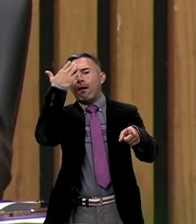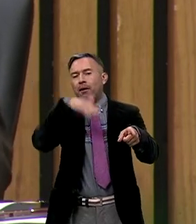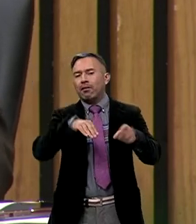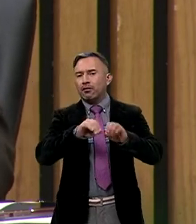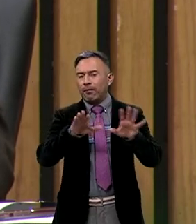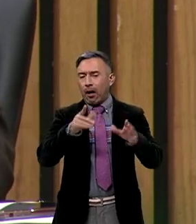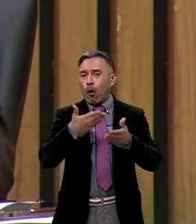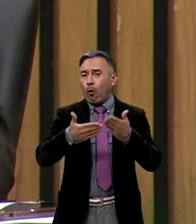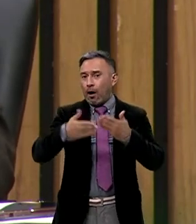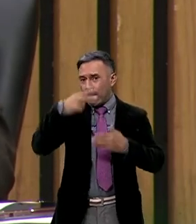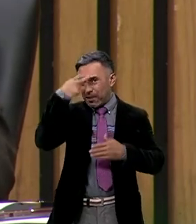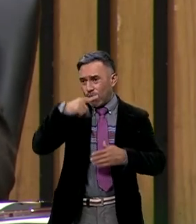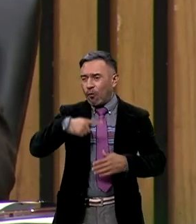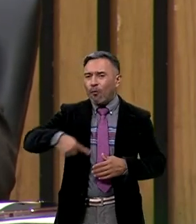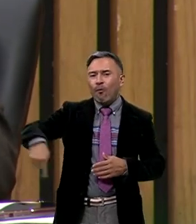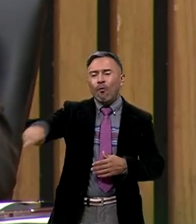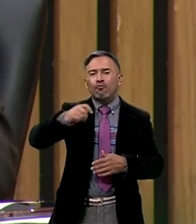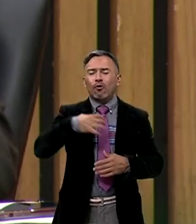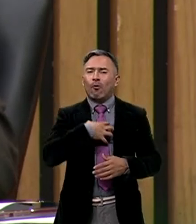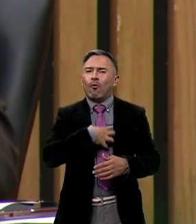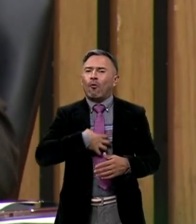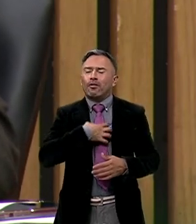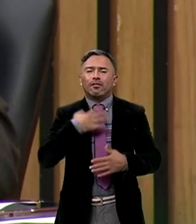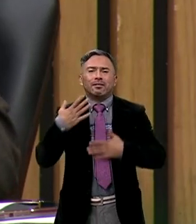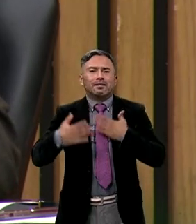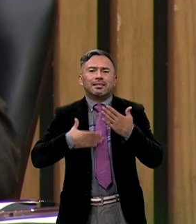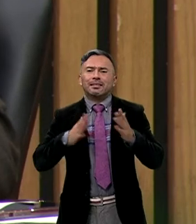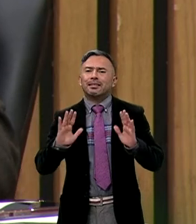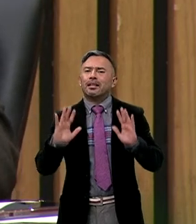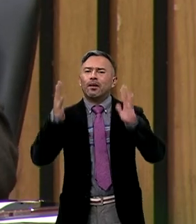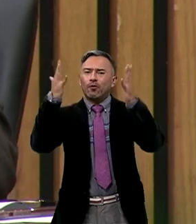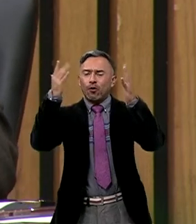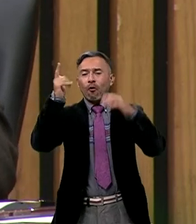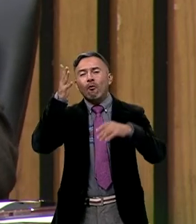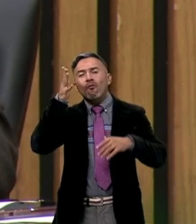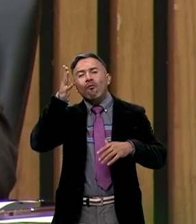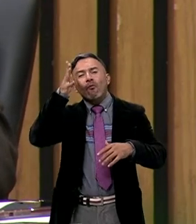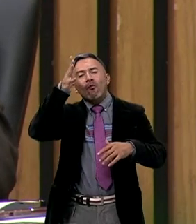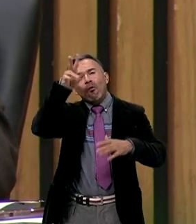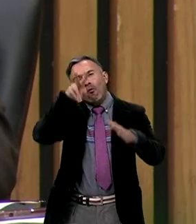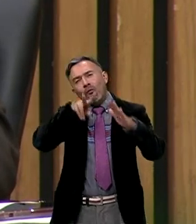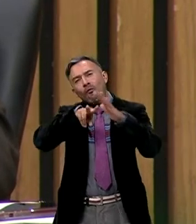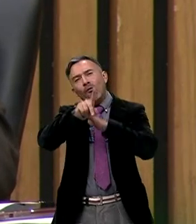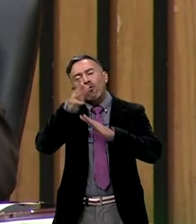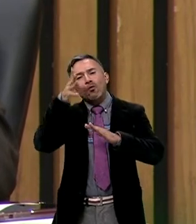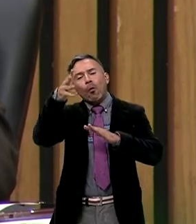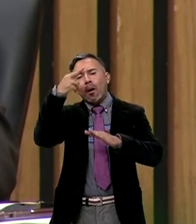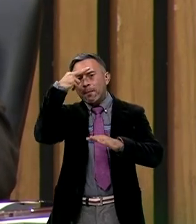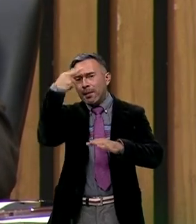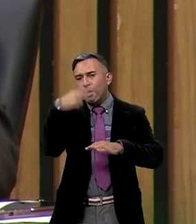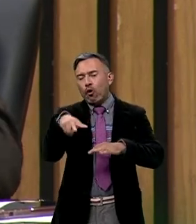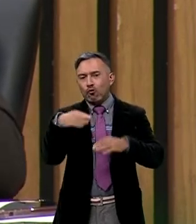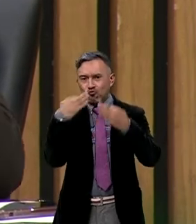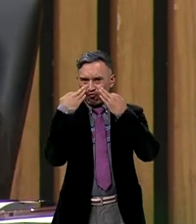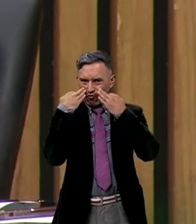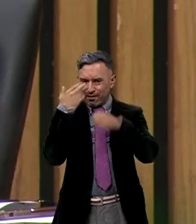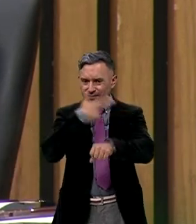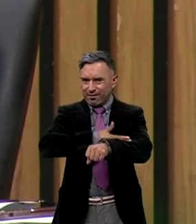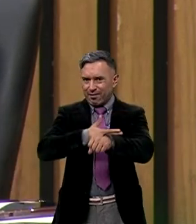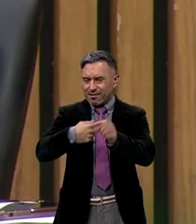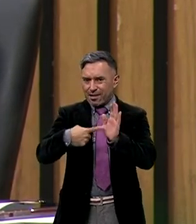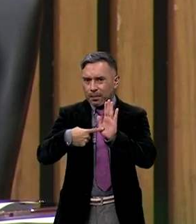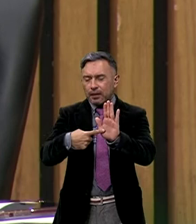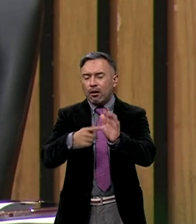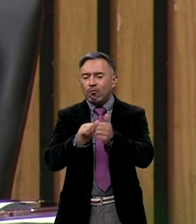la serie impunidad y el cambio hacia un méxico más transparente y mejor para todos estos son